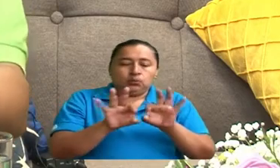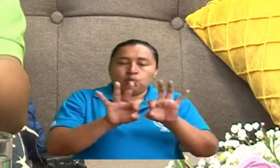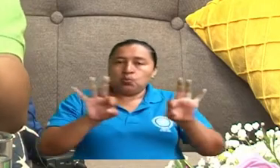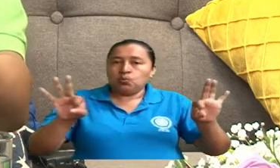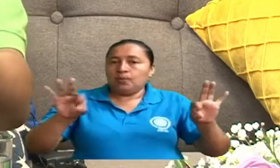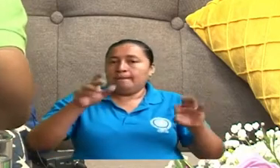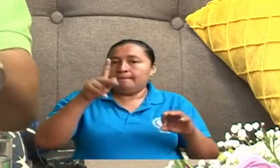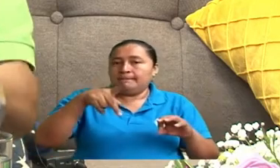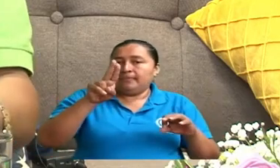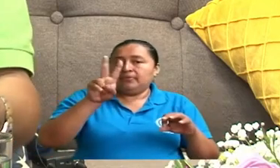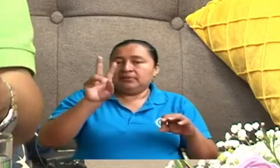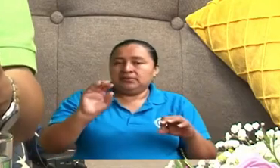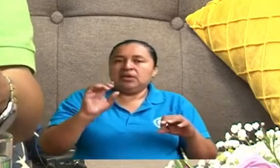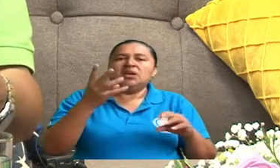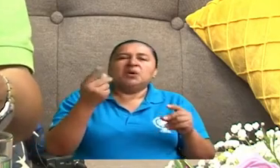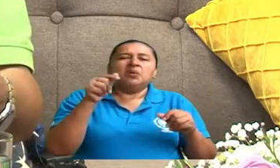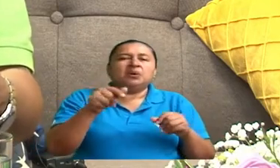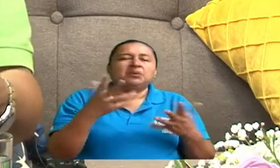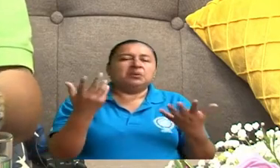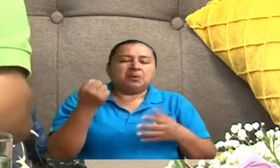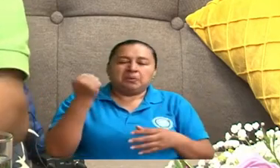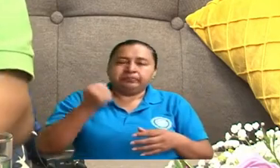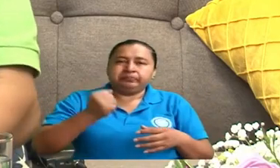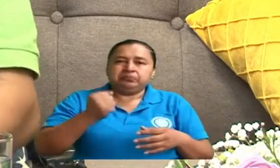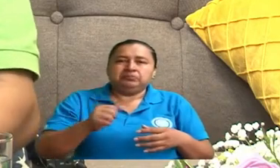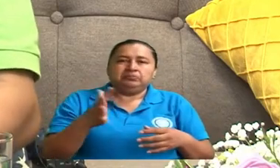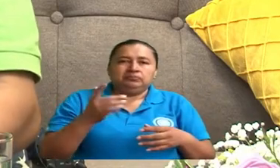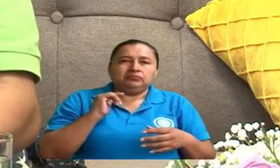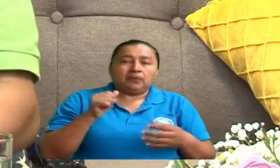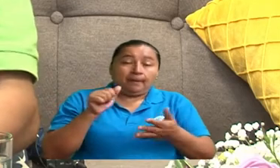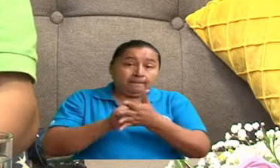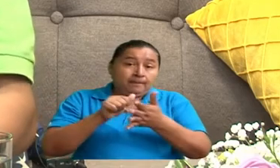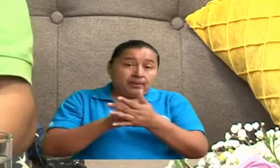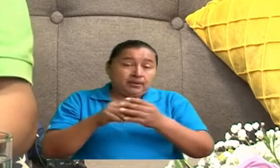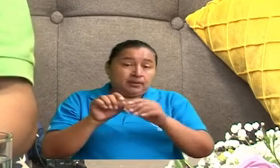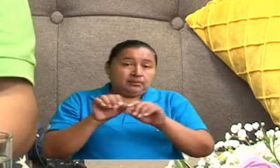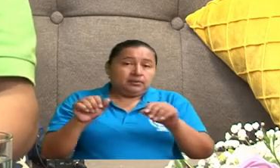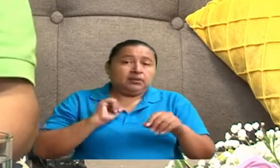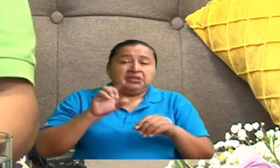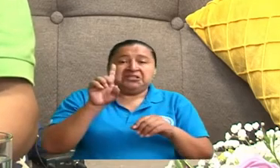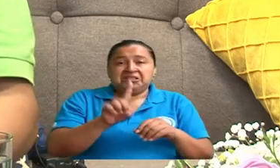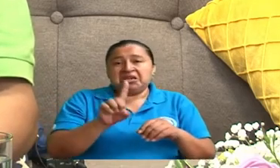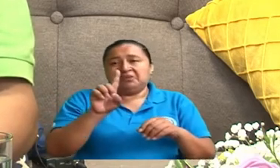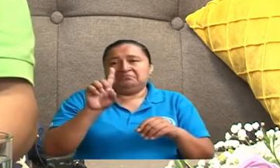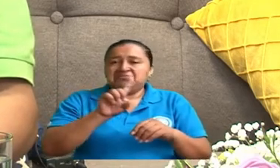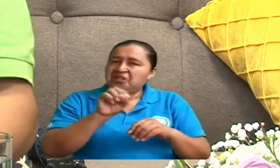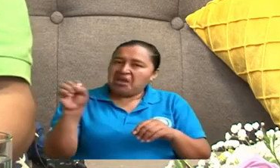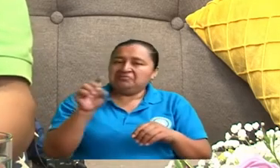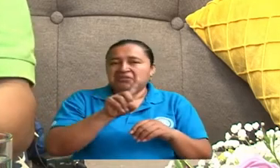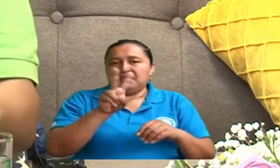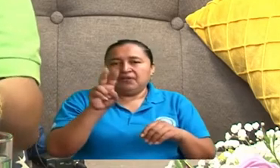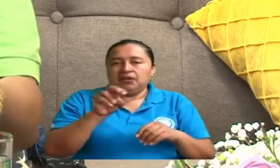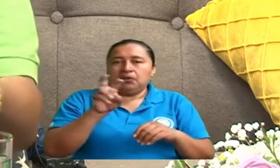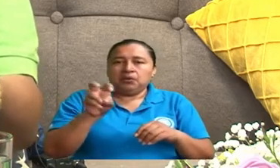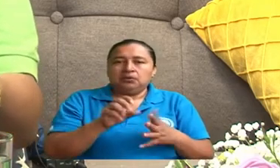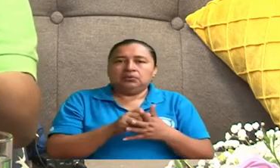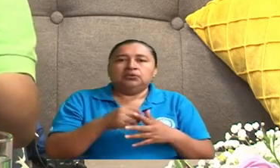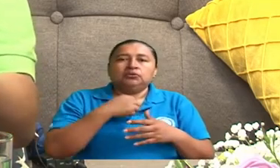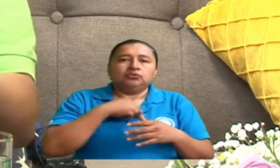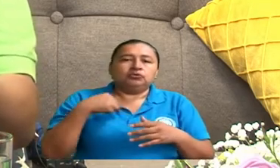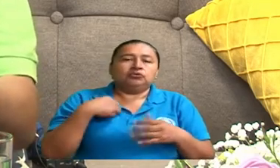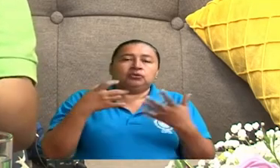tapón. ¿Y cuánto te cuesta una bombita y lleva madera? Te cuesta 100, 120 córdobas. ¿No? Nosotros queremos